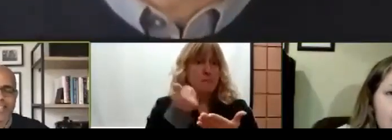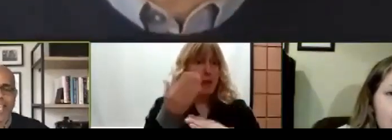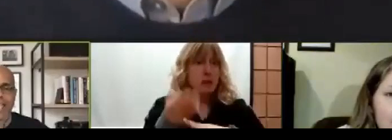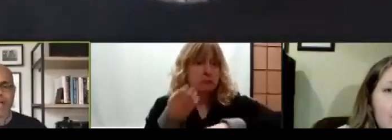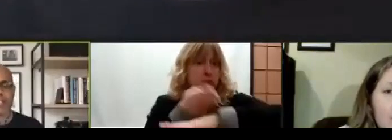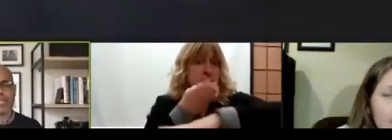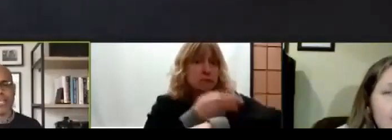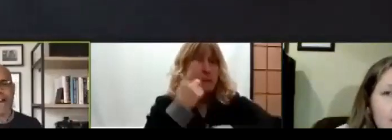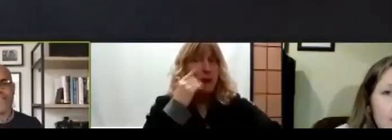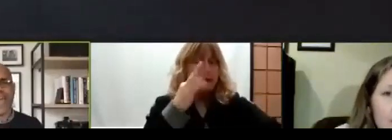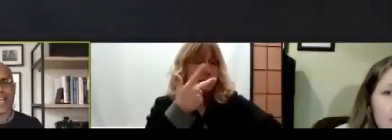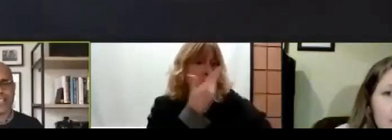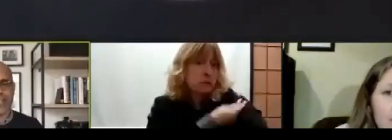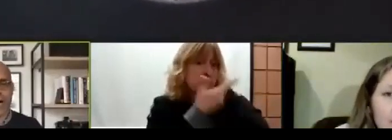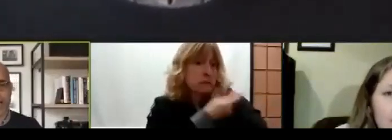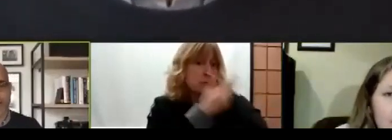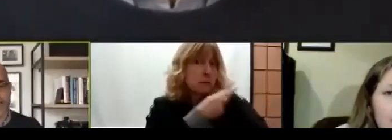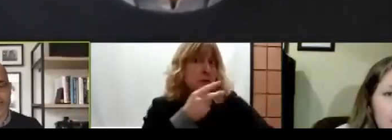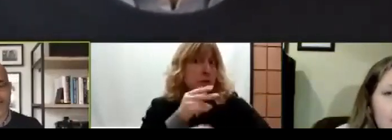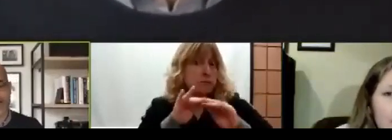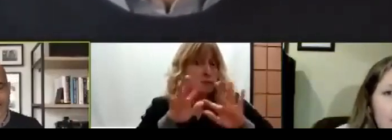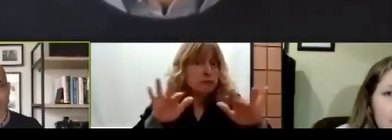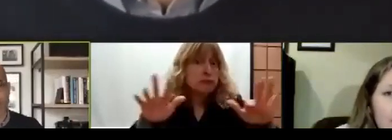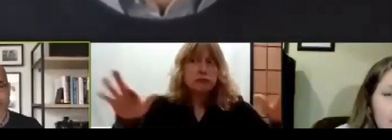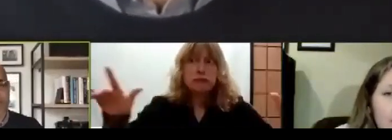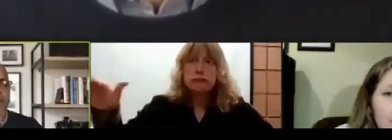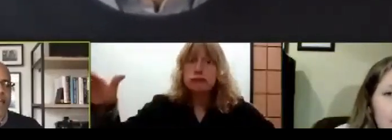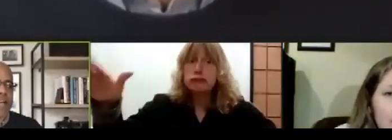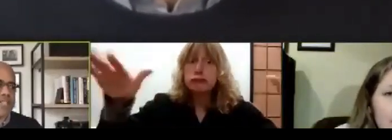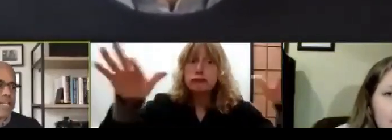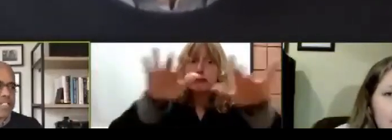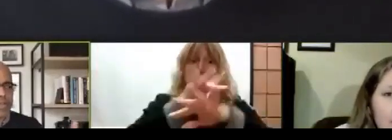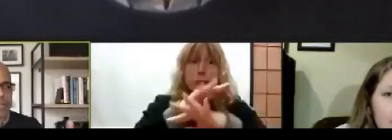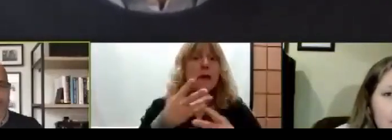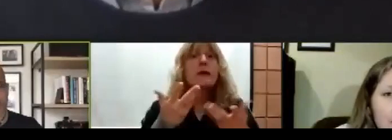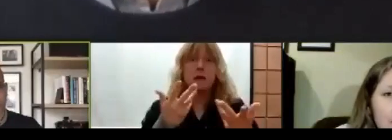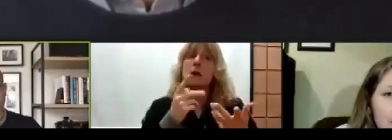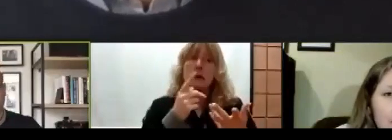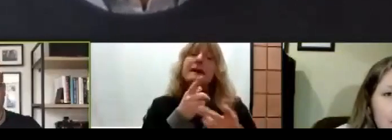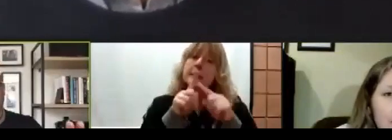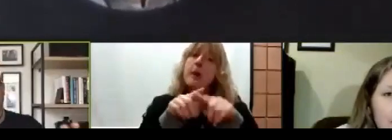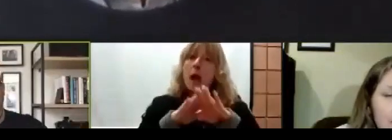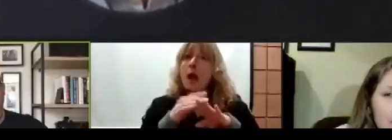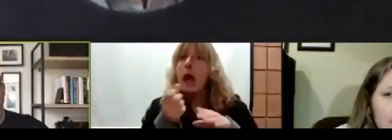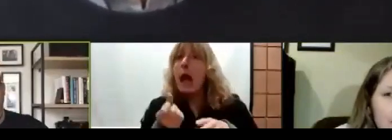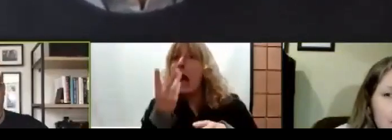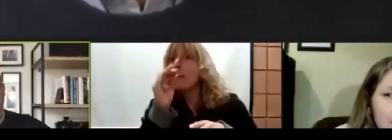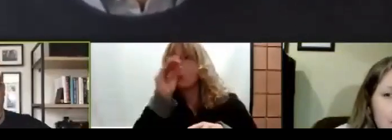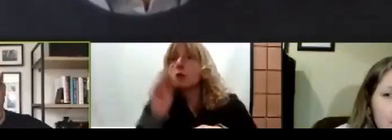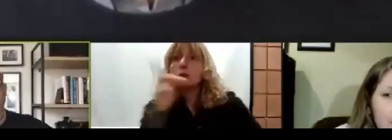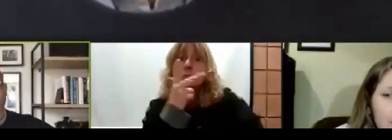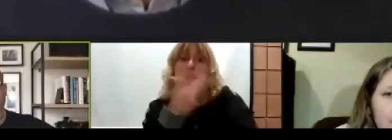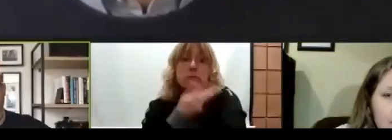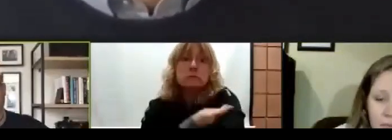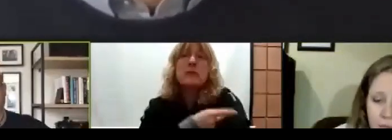ley sí sí es lo que quería decir que parece que es la fecha de agosto cuando parece que en agosto